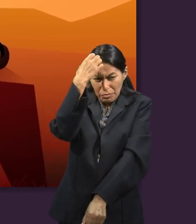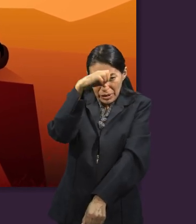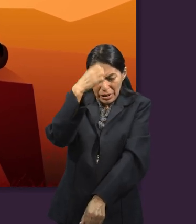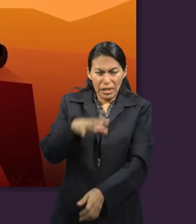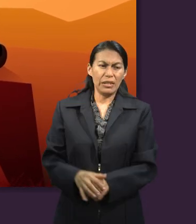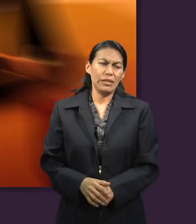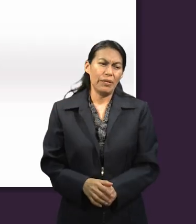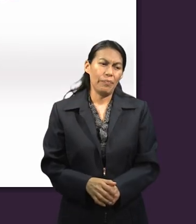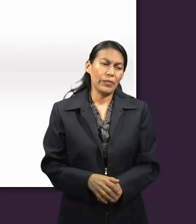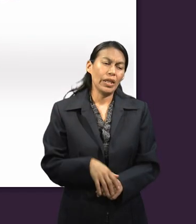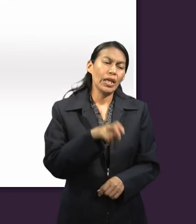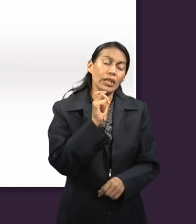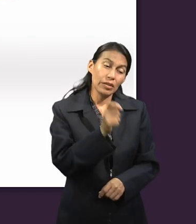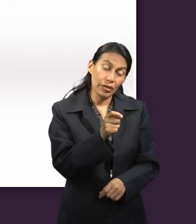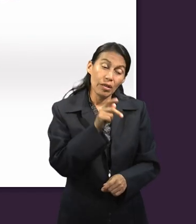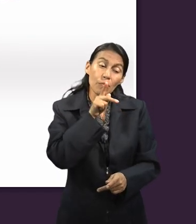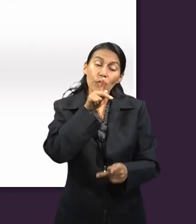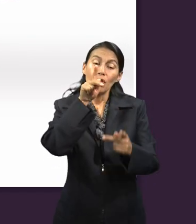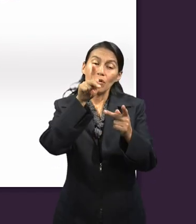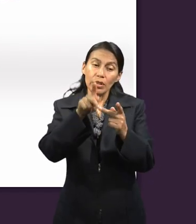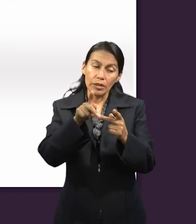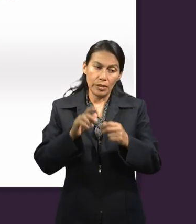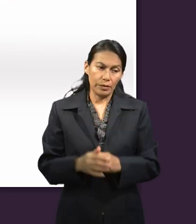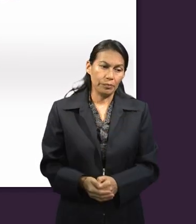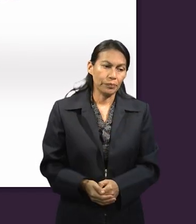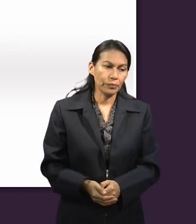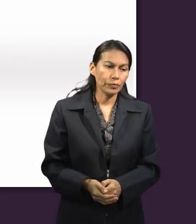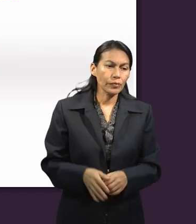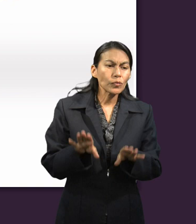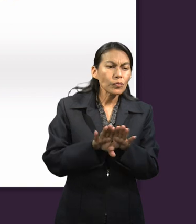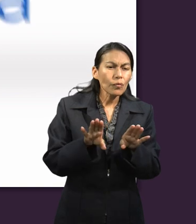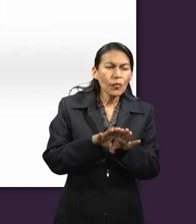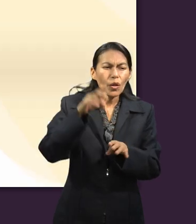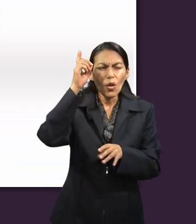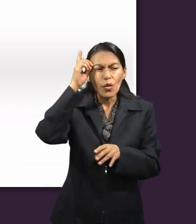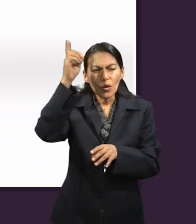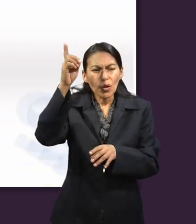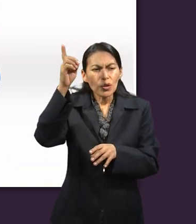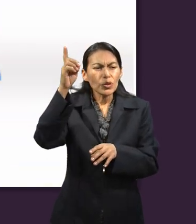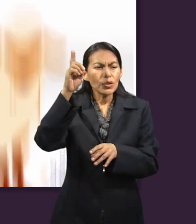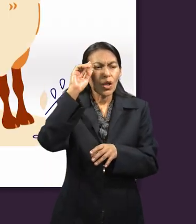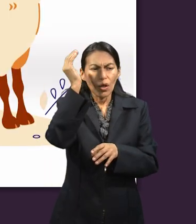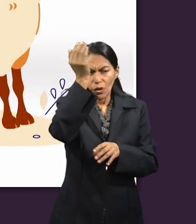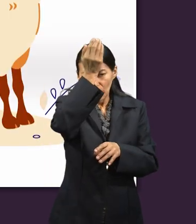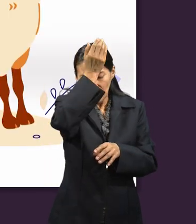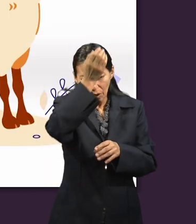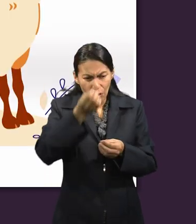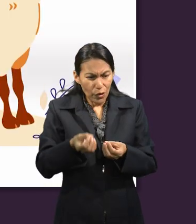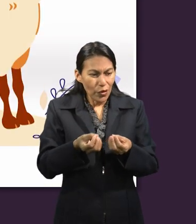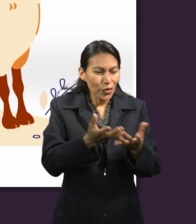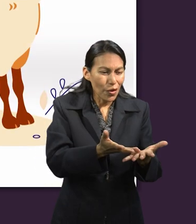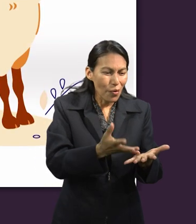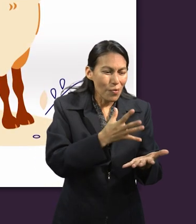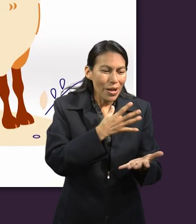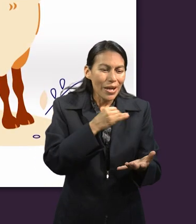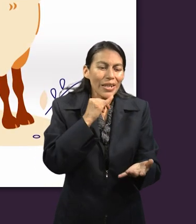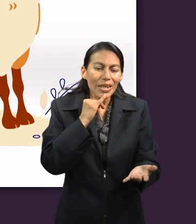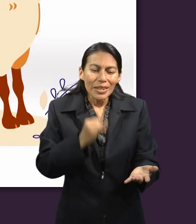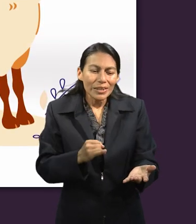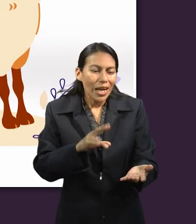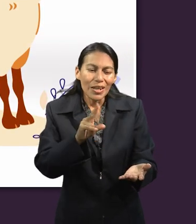una persona esto es una profecía el hecho de que dios proveyese el carnero apunta